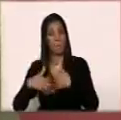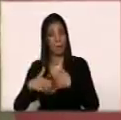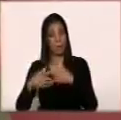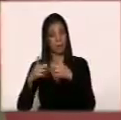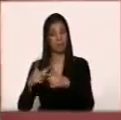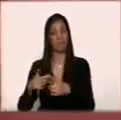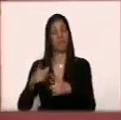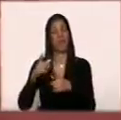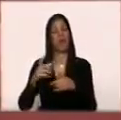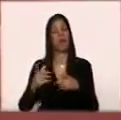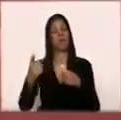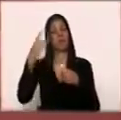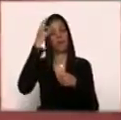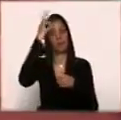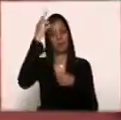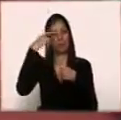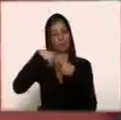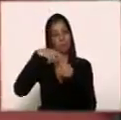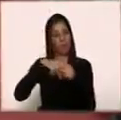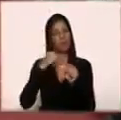empresarios.